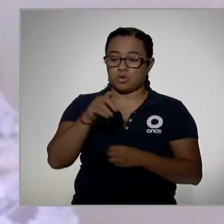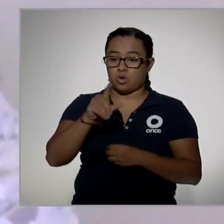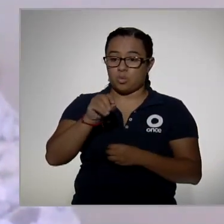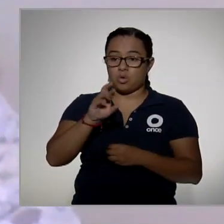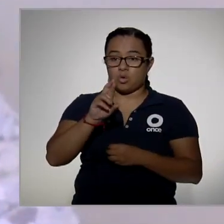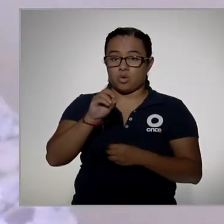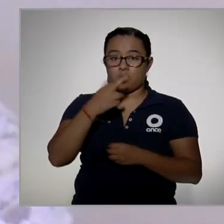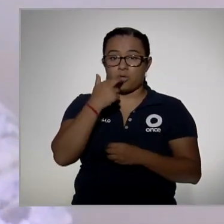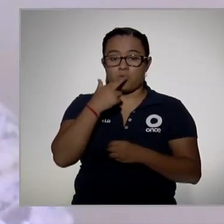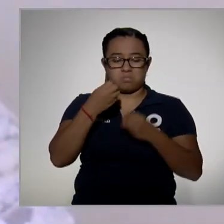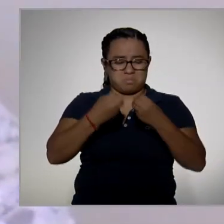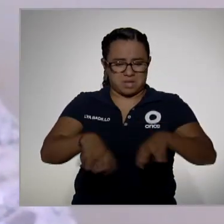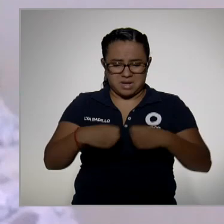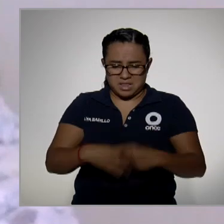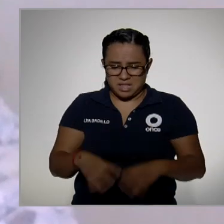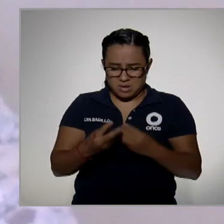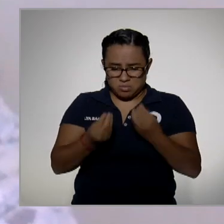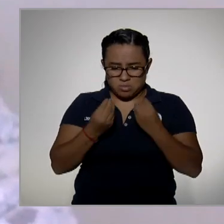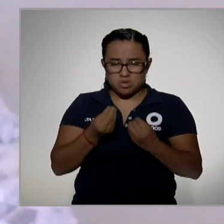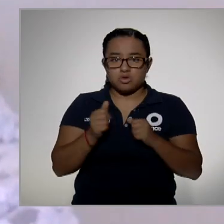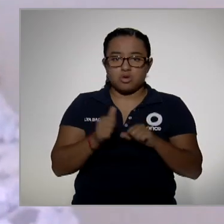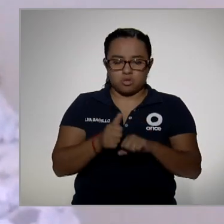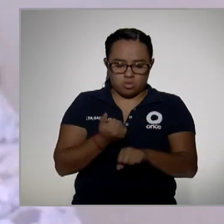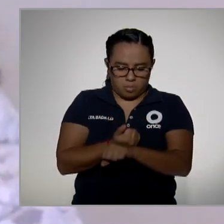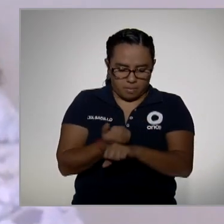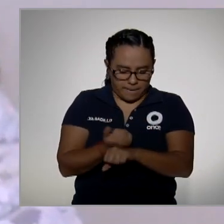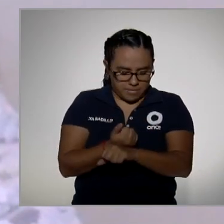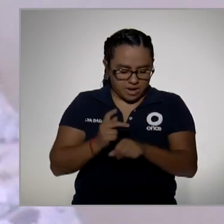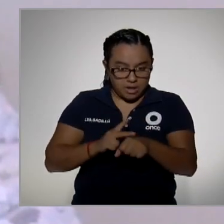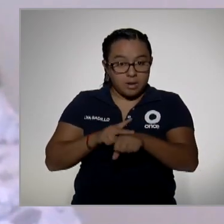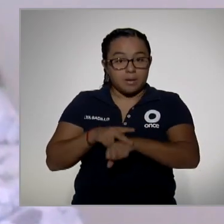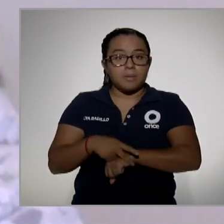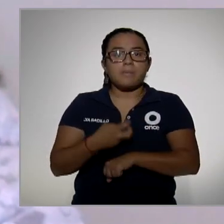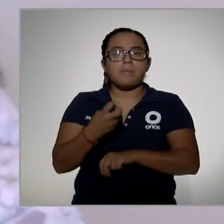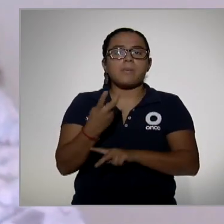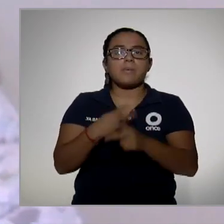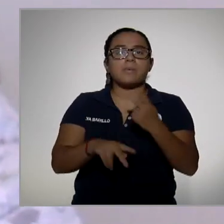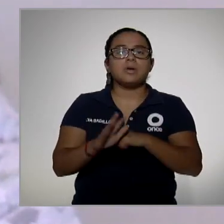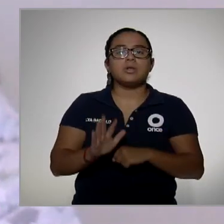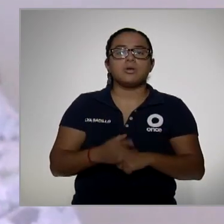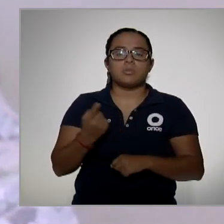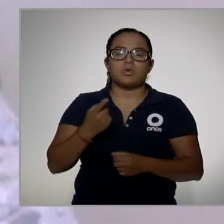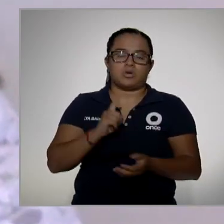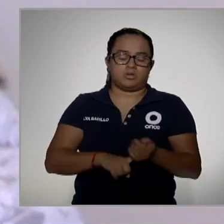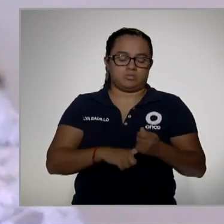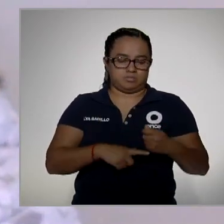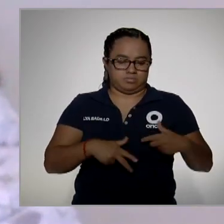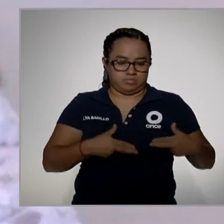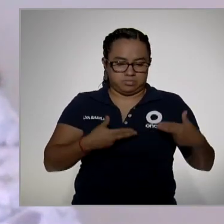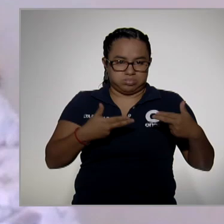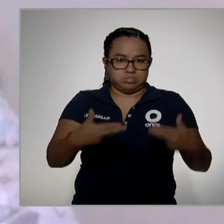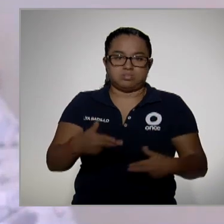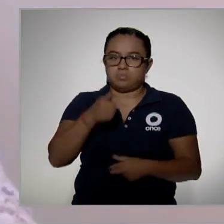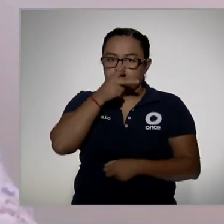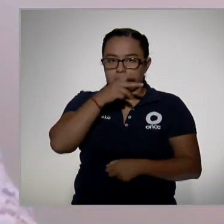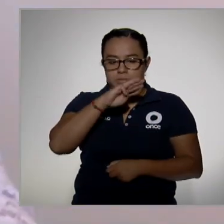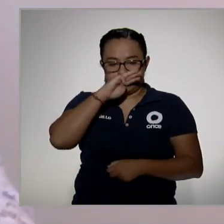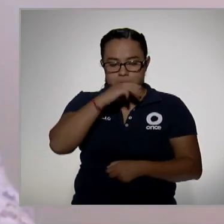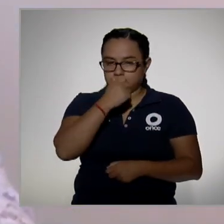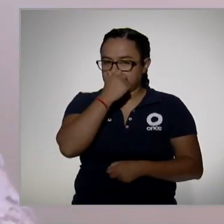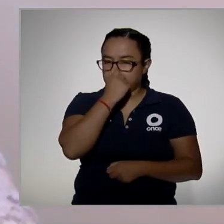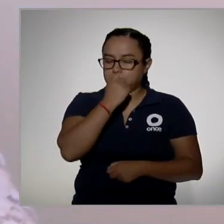rojos con un tinte amarillento de la piel y esto se produce por defectos en los genes que nos heredan los padres